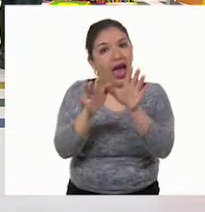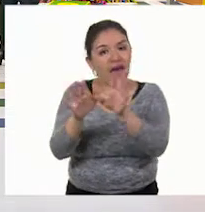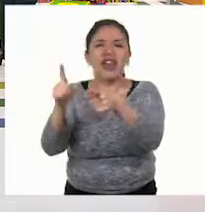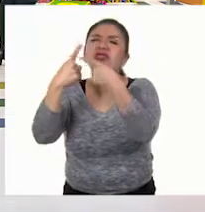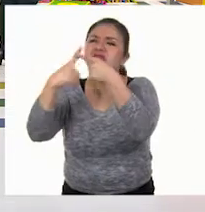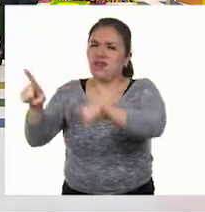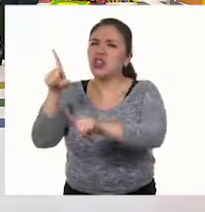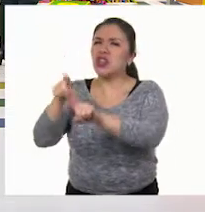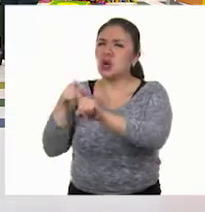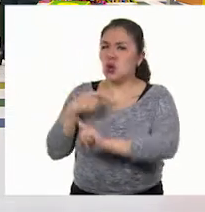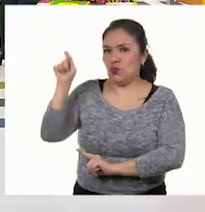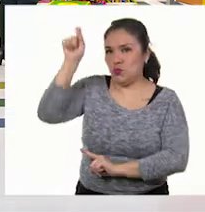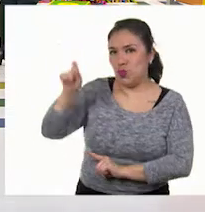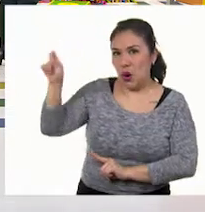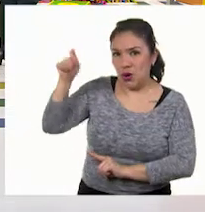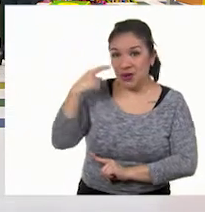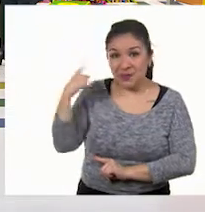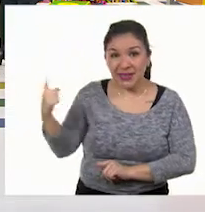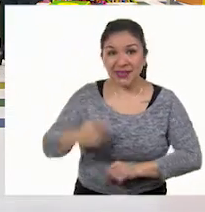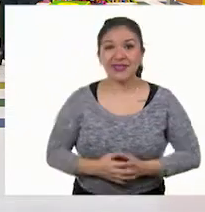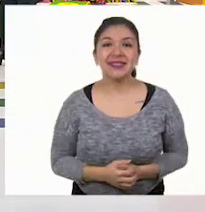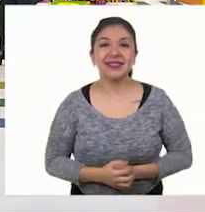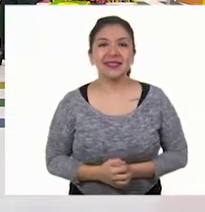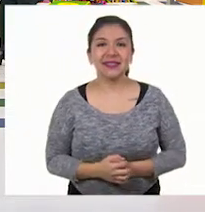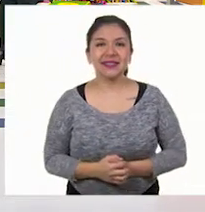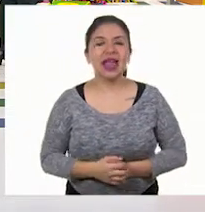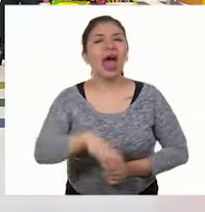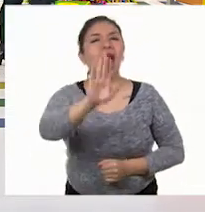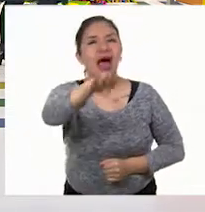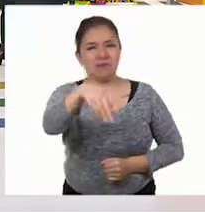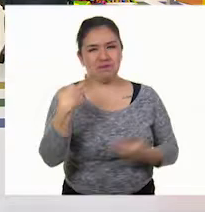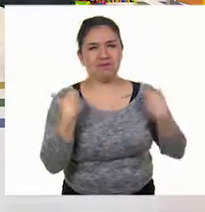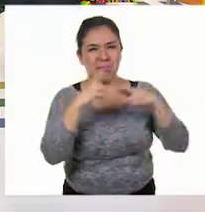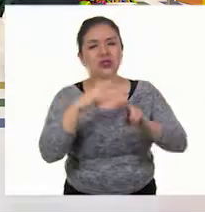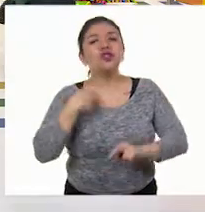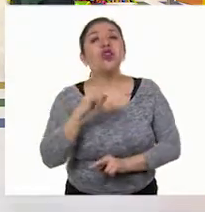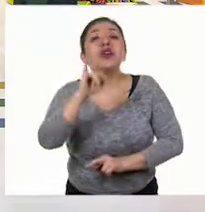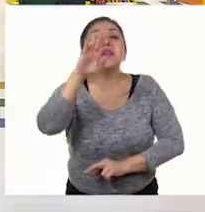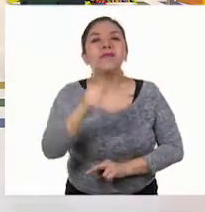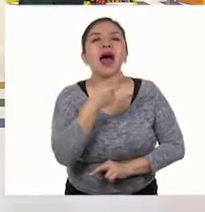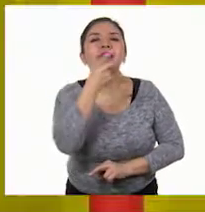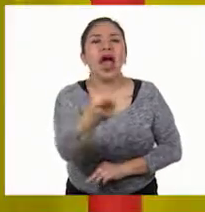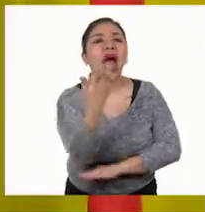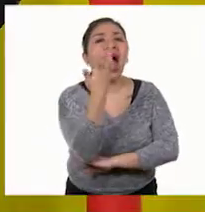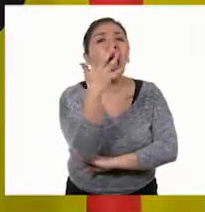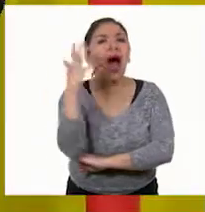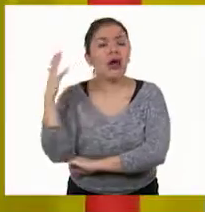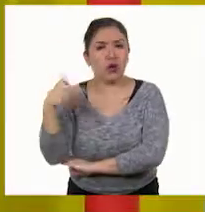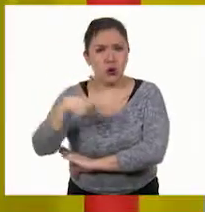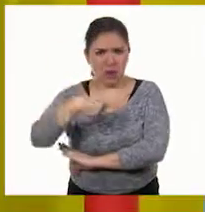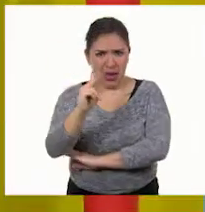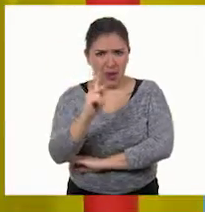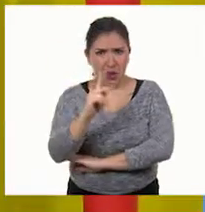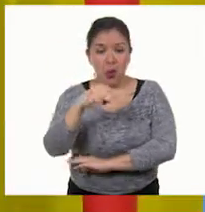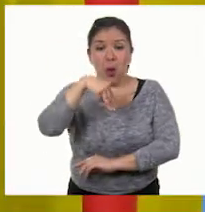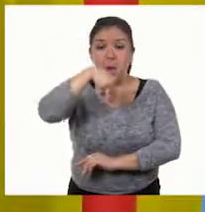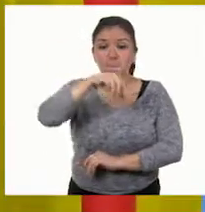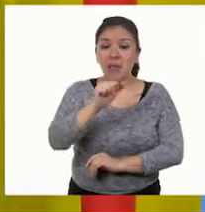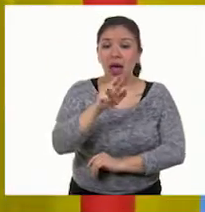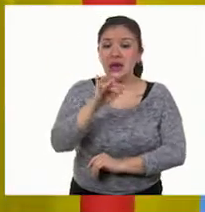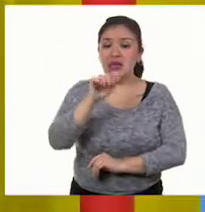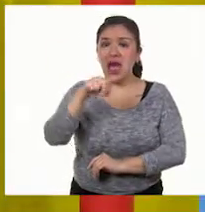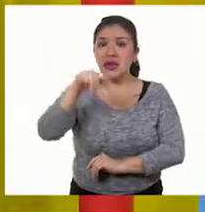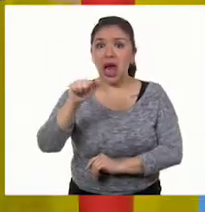color. Ave. ¿Sabe qué, maestra? Yo le iba a decir árbol, pero como Mariana no acaba con tilde en la